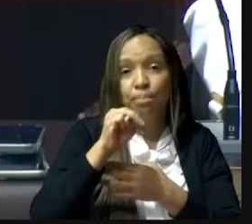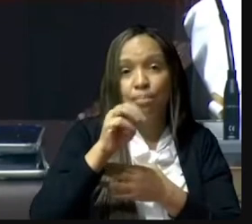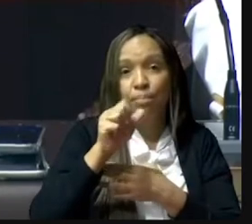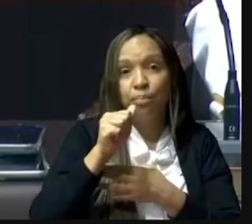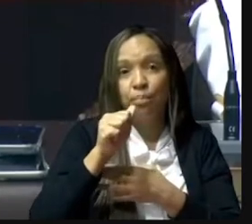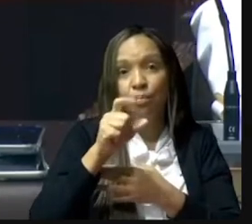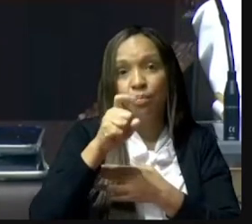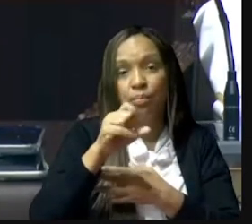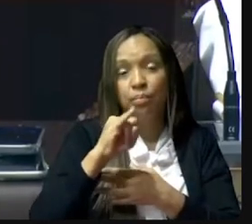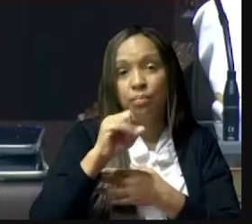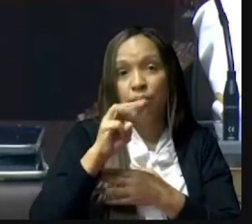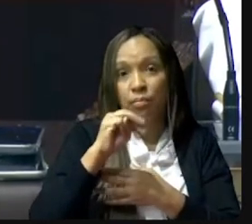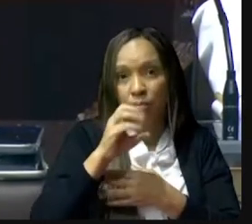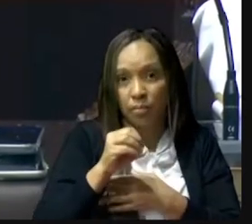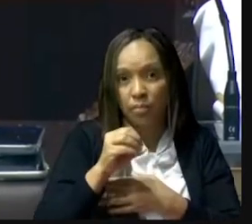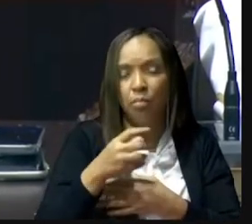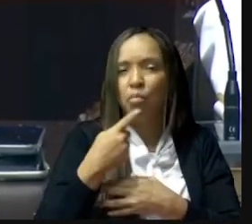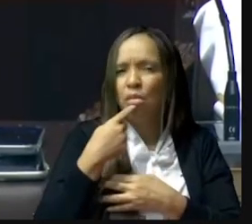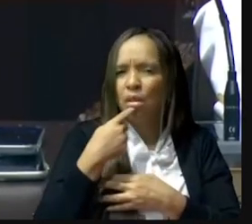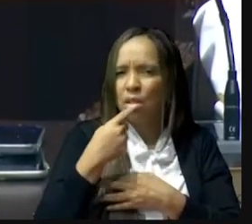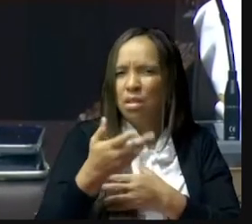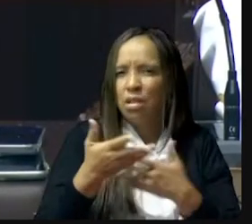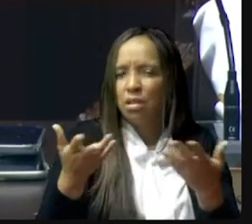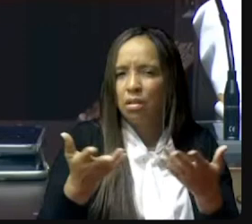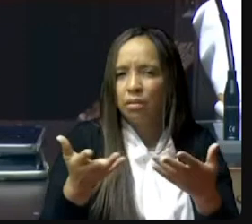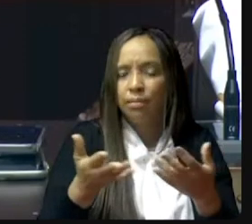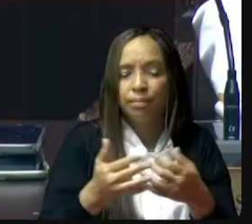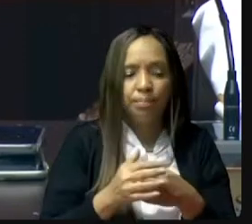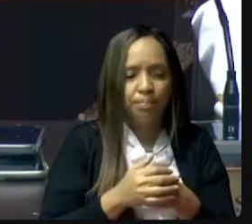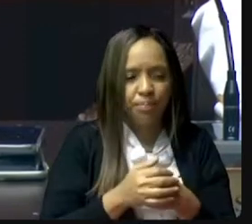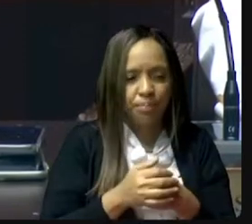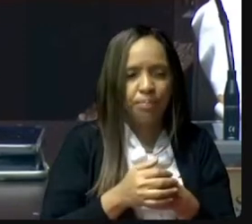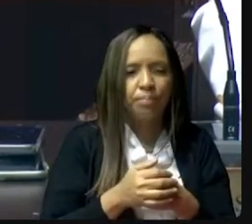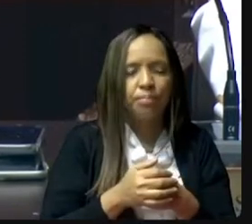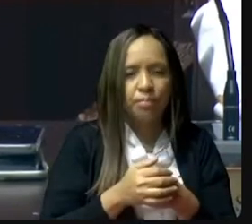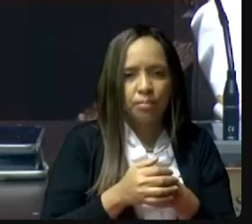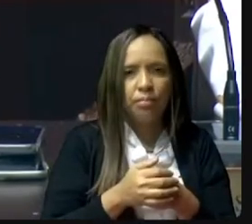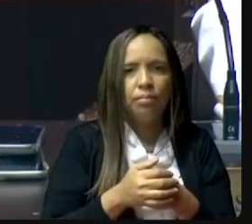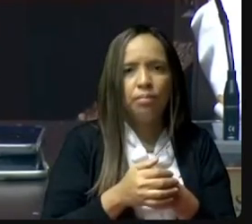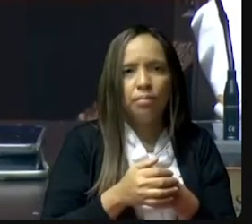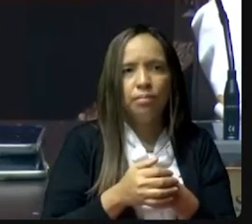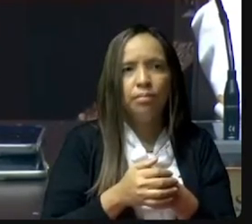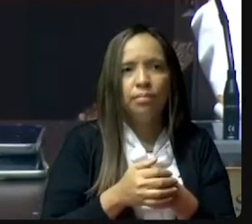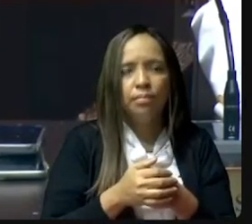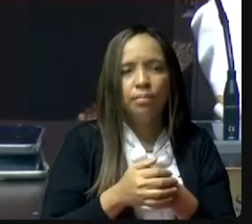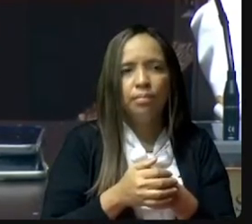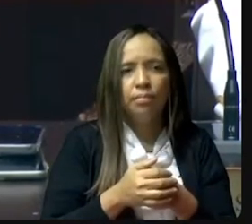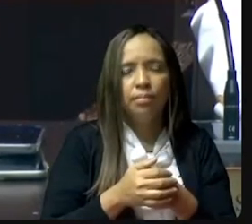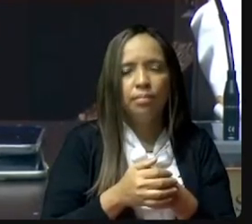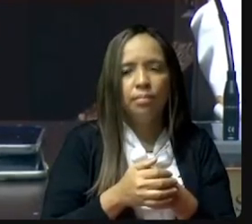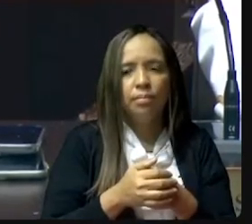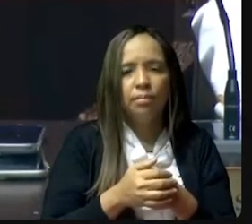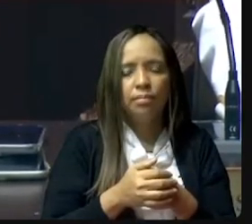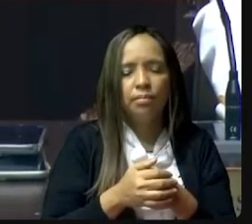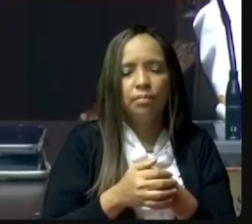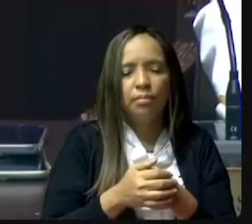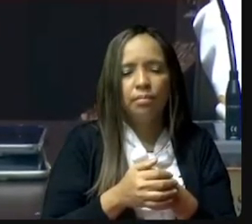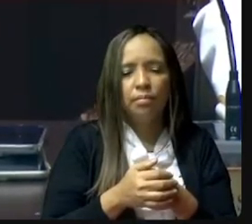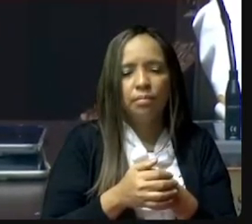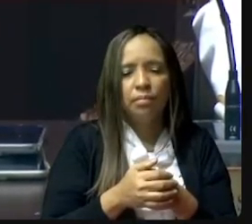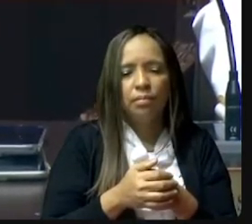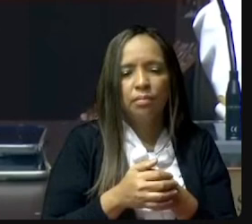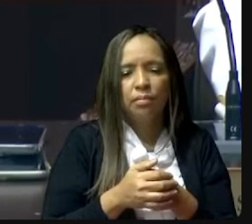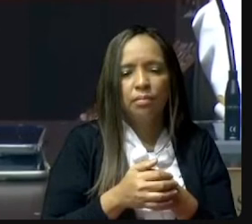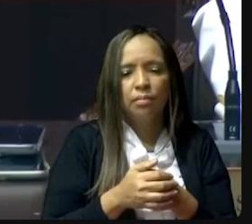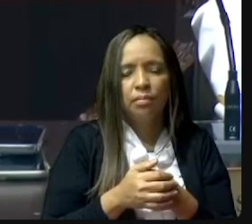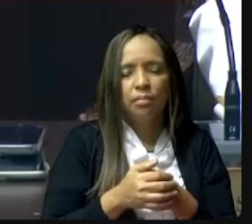tengamos cuidado porque aquí también lo dijo sedeño lo dijo Gustavo